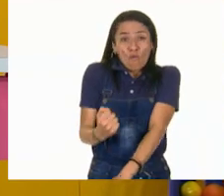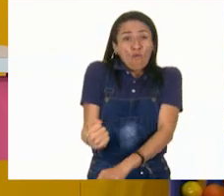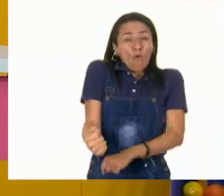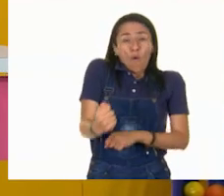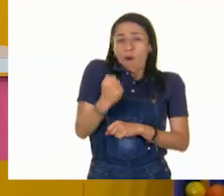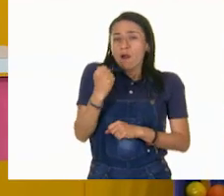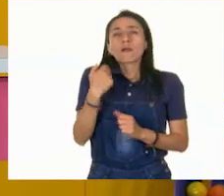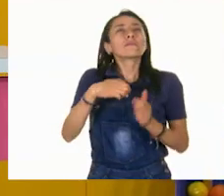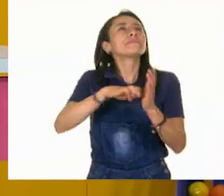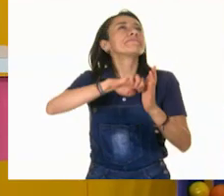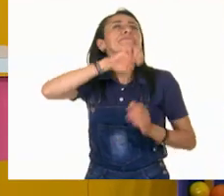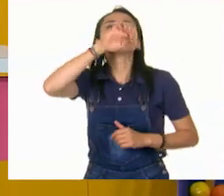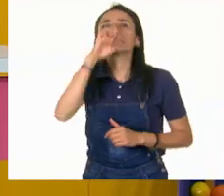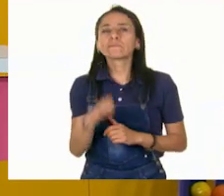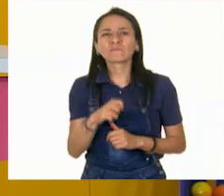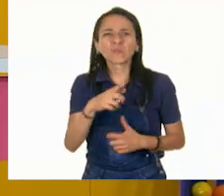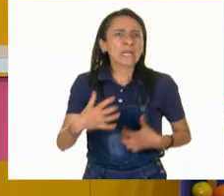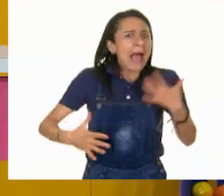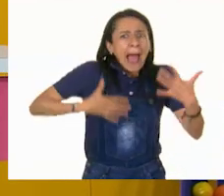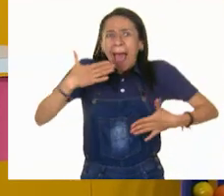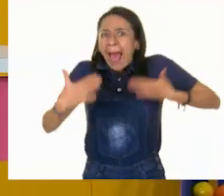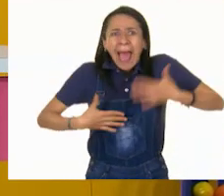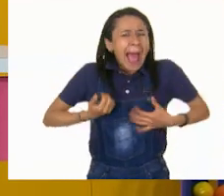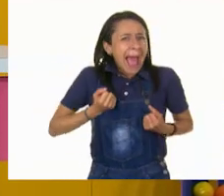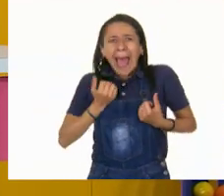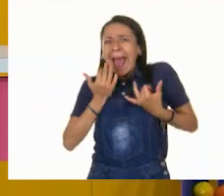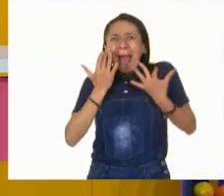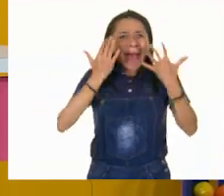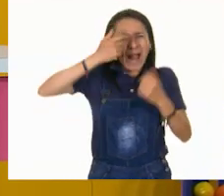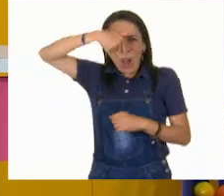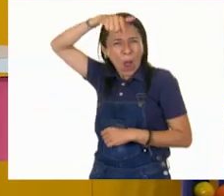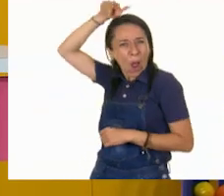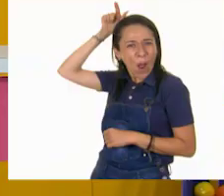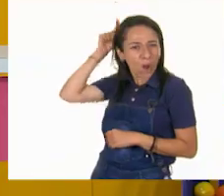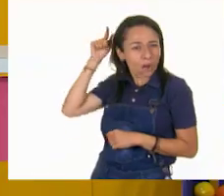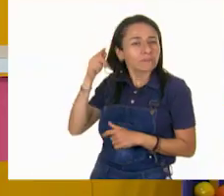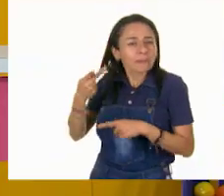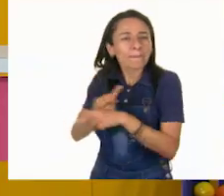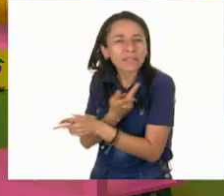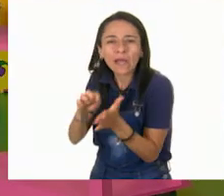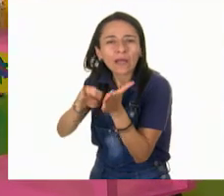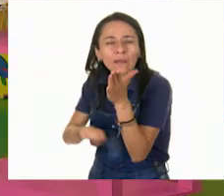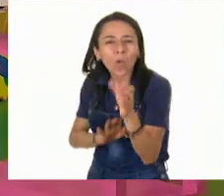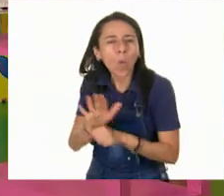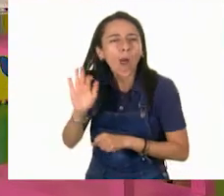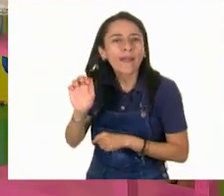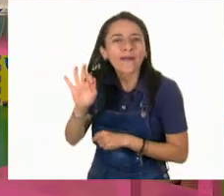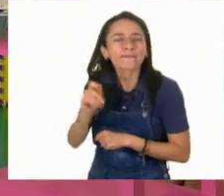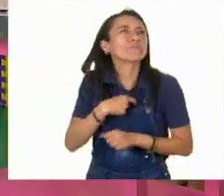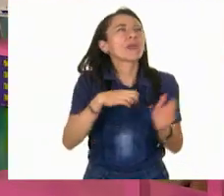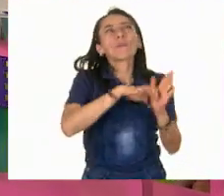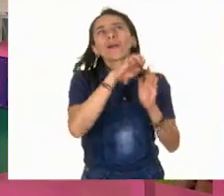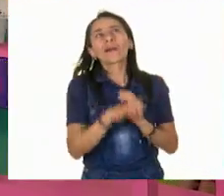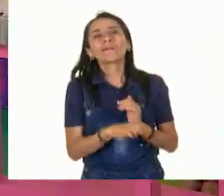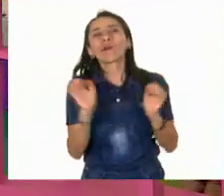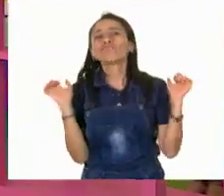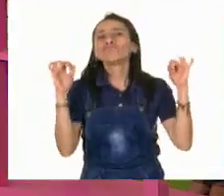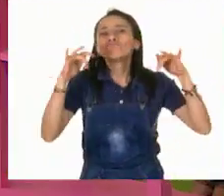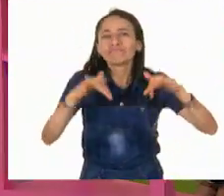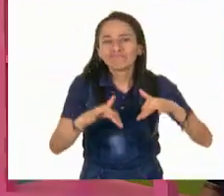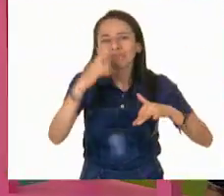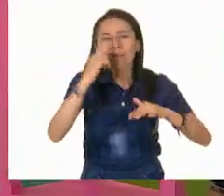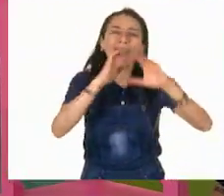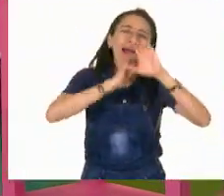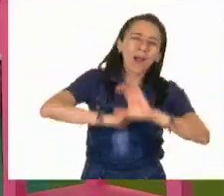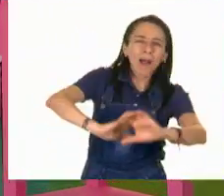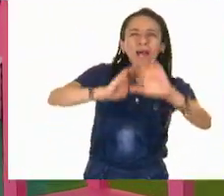alguien tiene euforia, Fefe? Ah, por ejemplo, se me ocurre como cuando las personas van a un concierto y todas están cantando